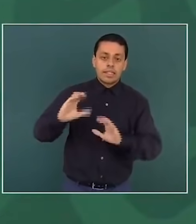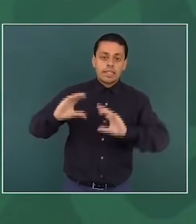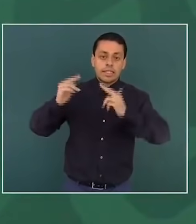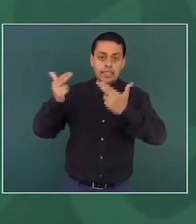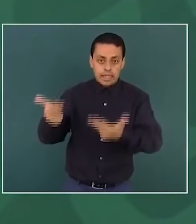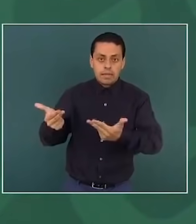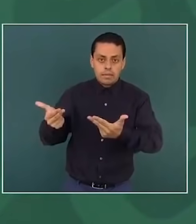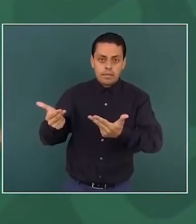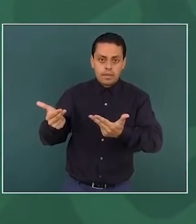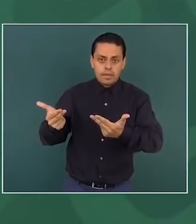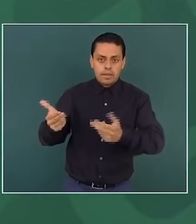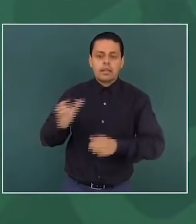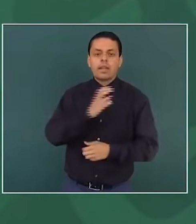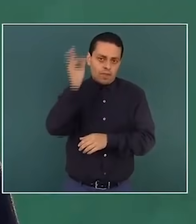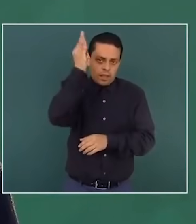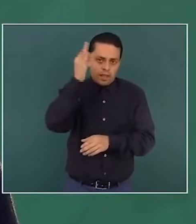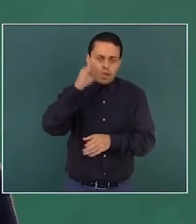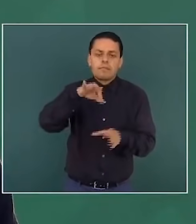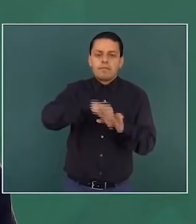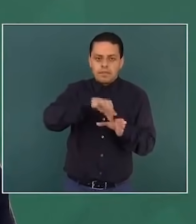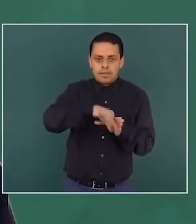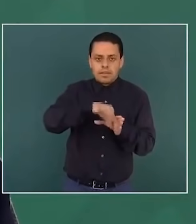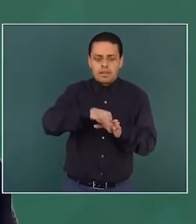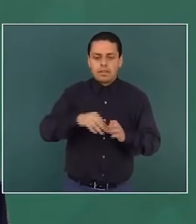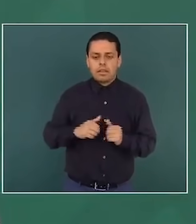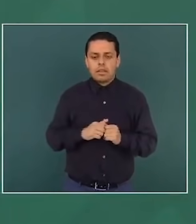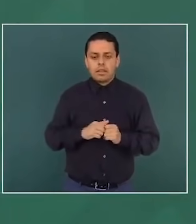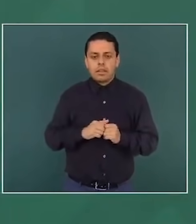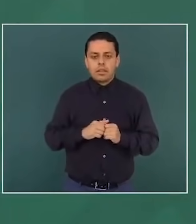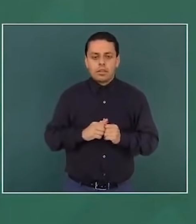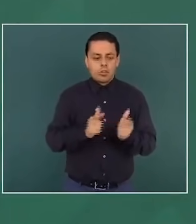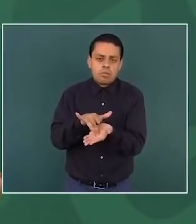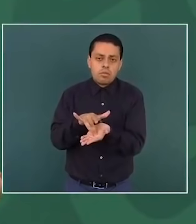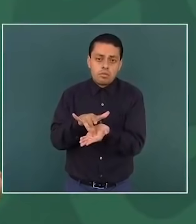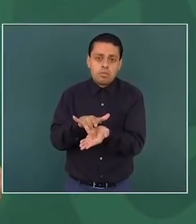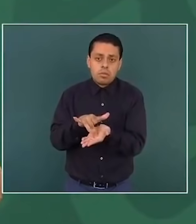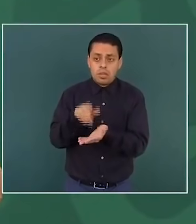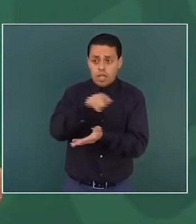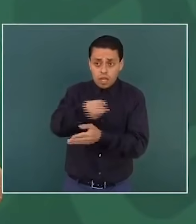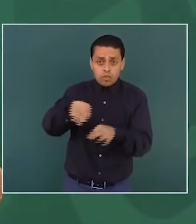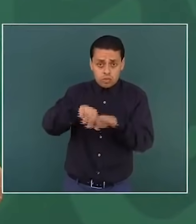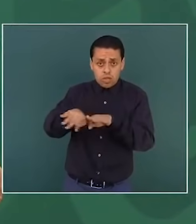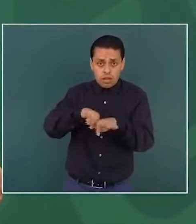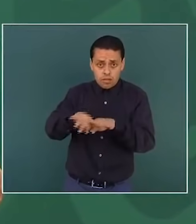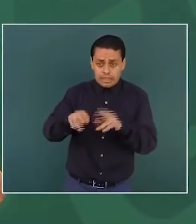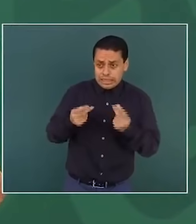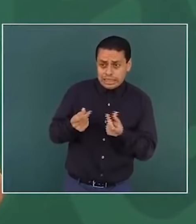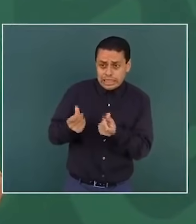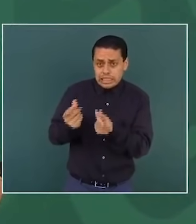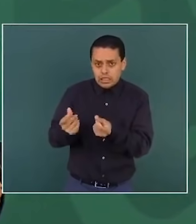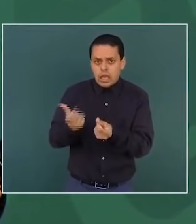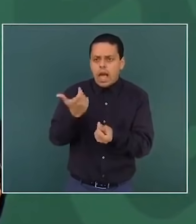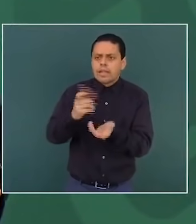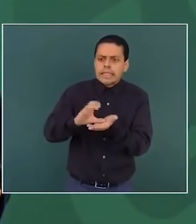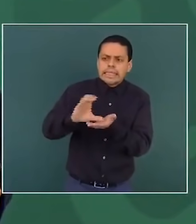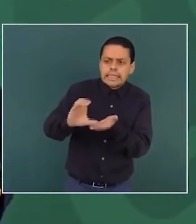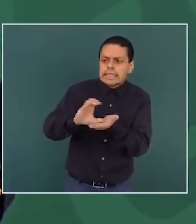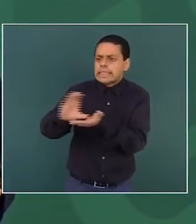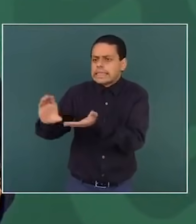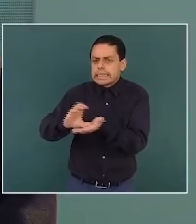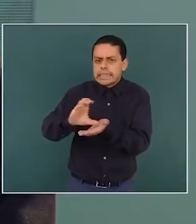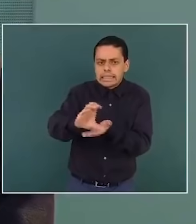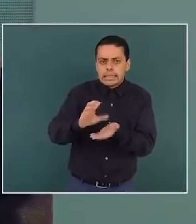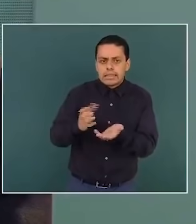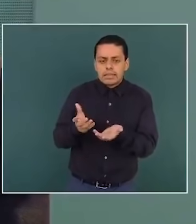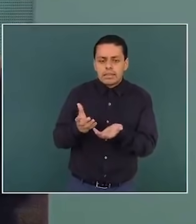deben de haber malas interpretaciones y que las investigaciones tienen que iniciar también dejó en claro que no importa si es un familiar su